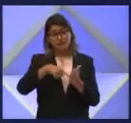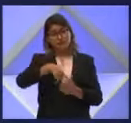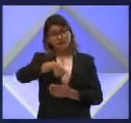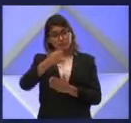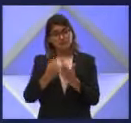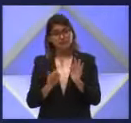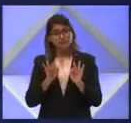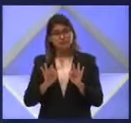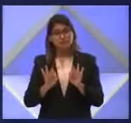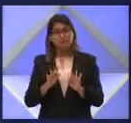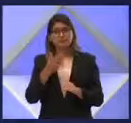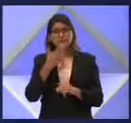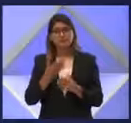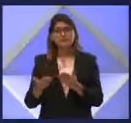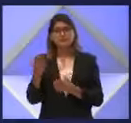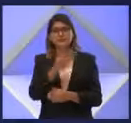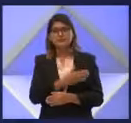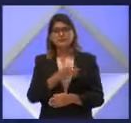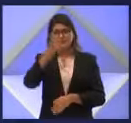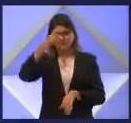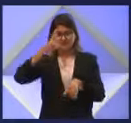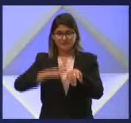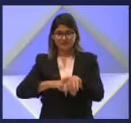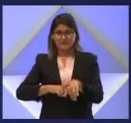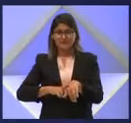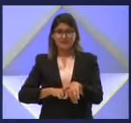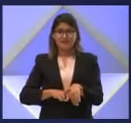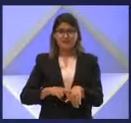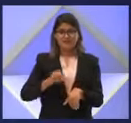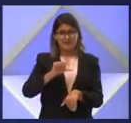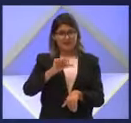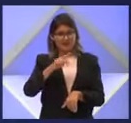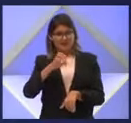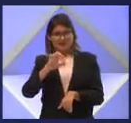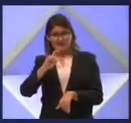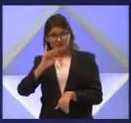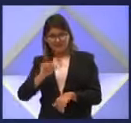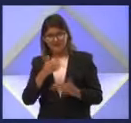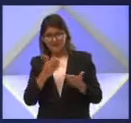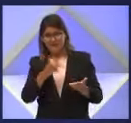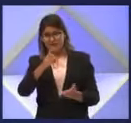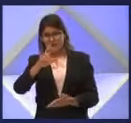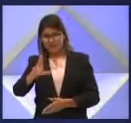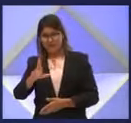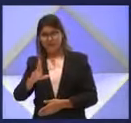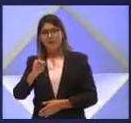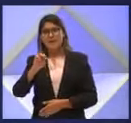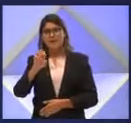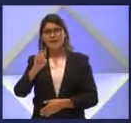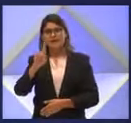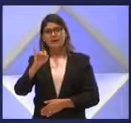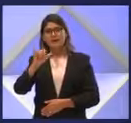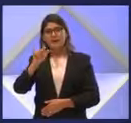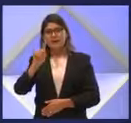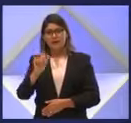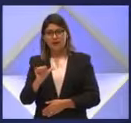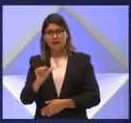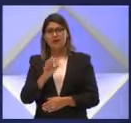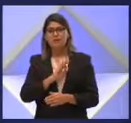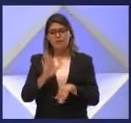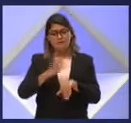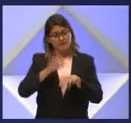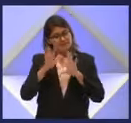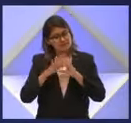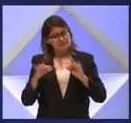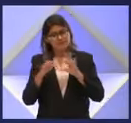de la agencia el doctor mendieta nos comentará la importancia de este tipo de proyectos para darle continuidad